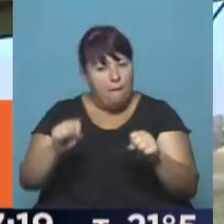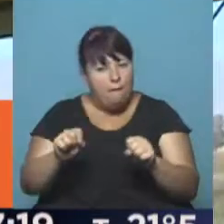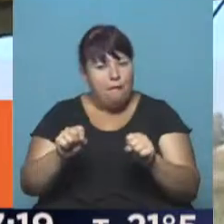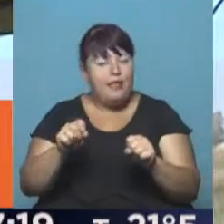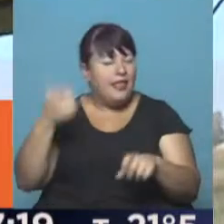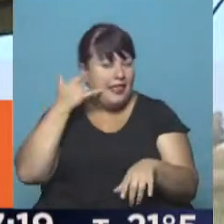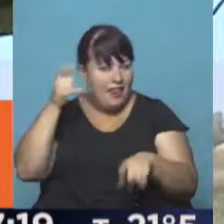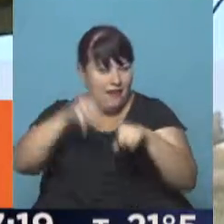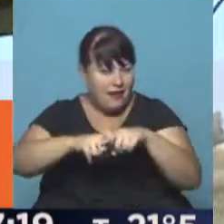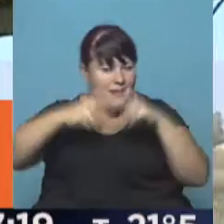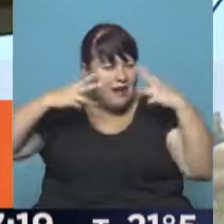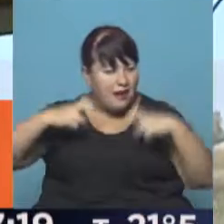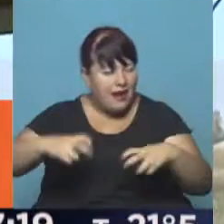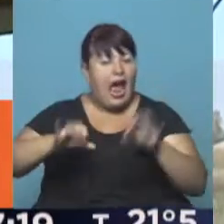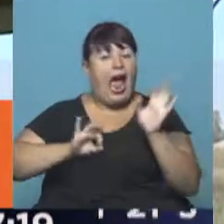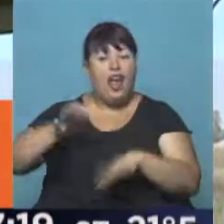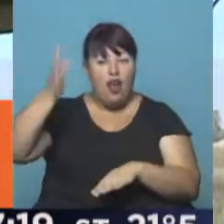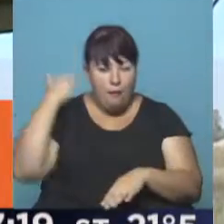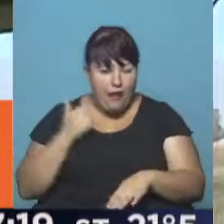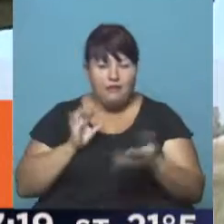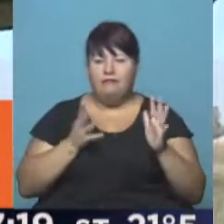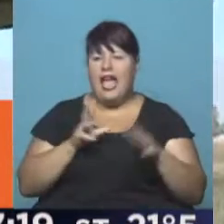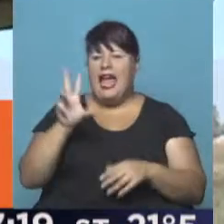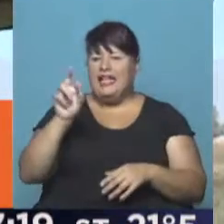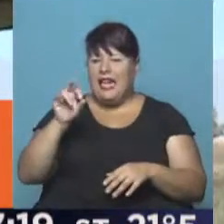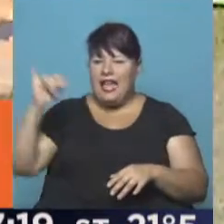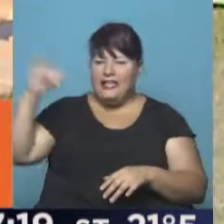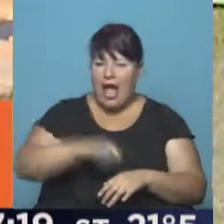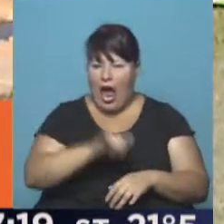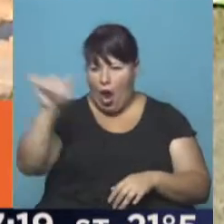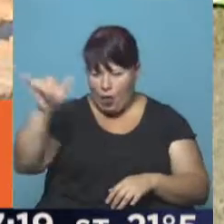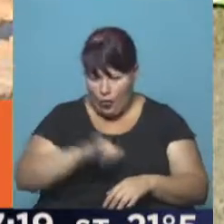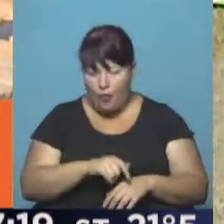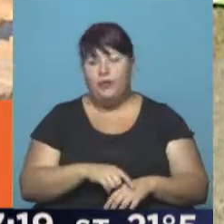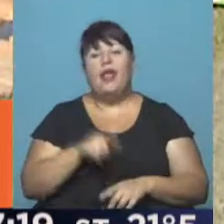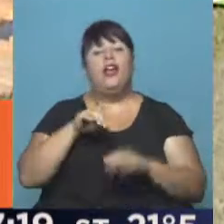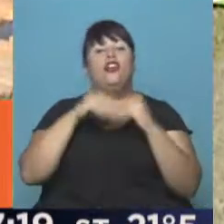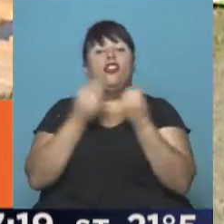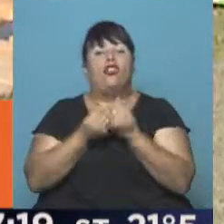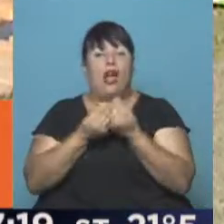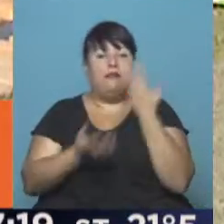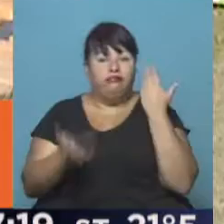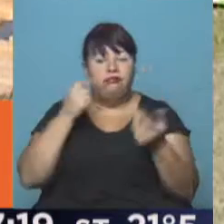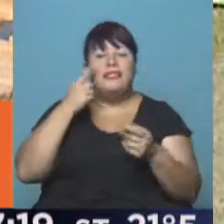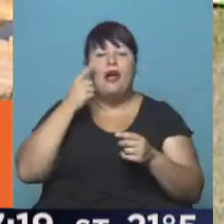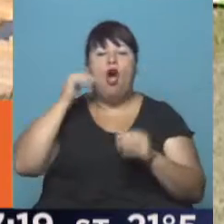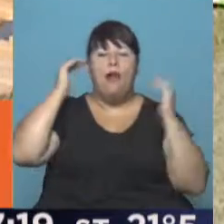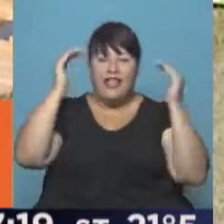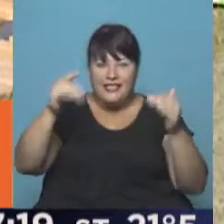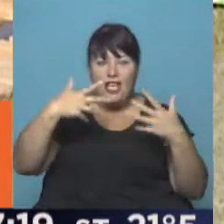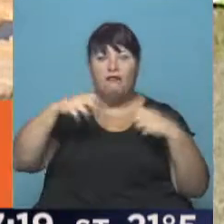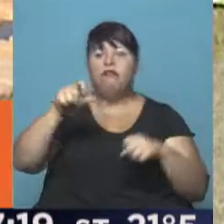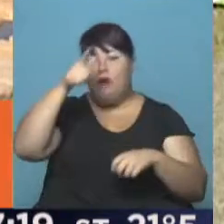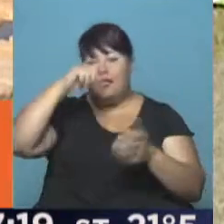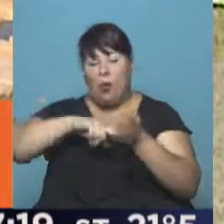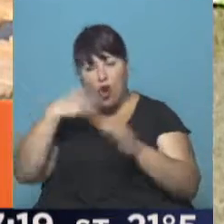la escucha y a la investigación, de que el año pasado hubo por lo menos 30 vuelos. El resultado del operativo El Señor de los Cielos, realizado por la Policía de la